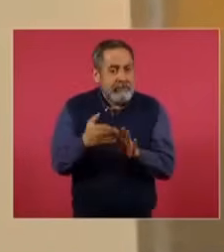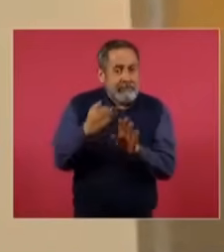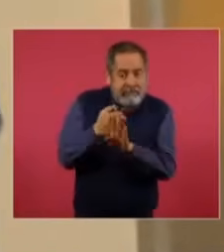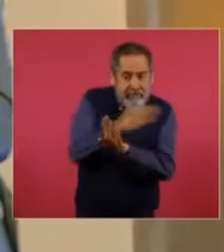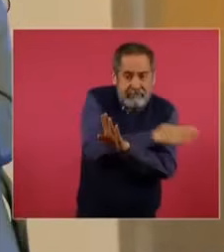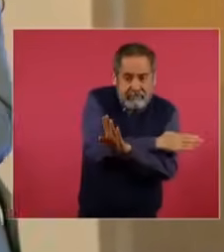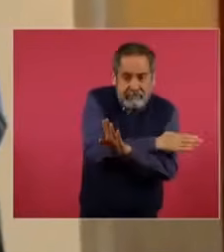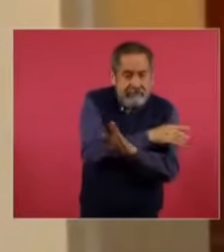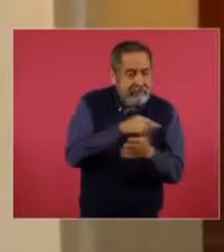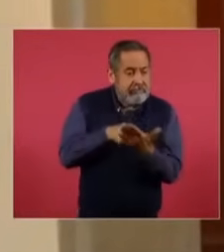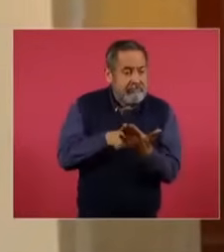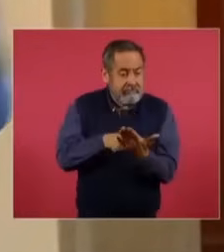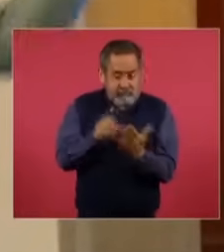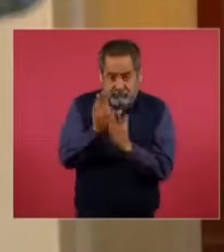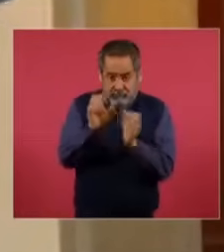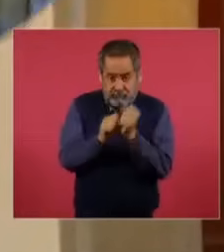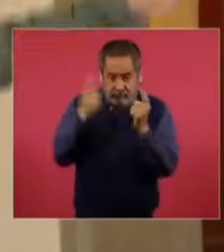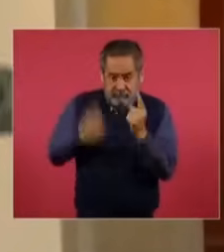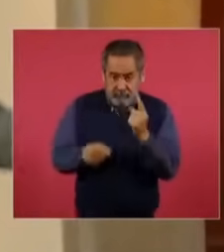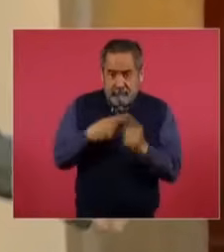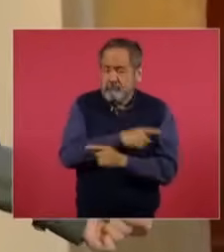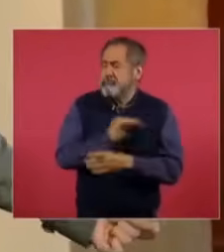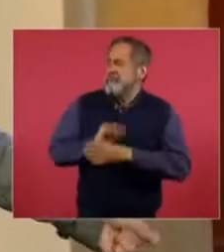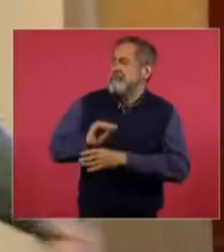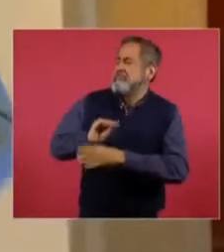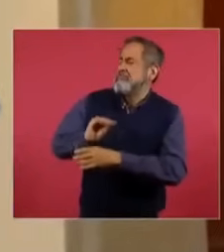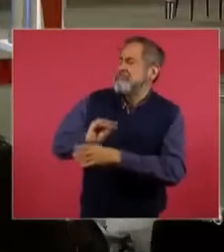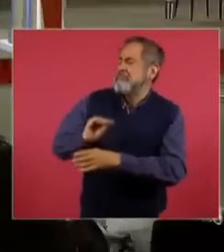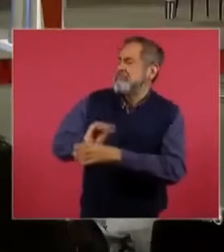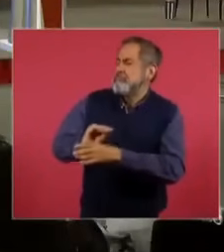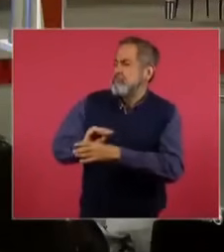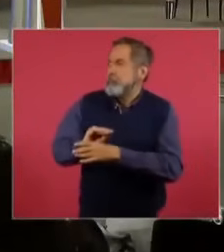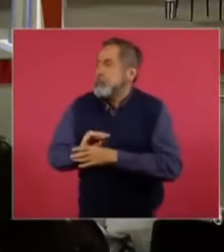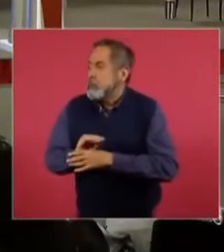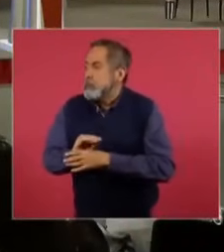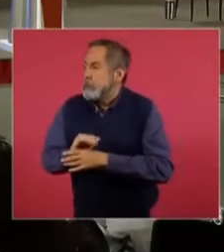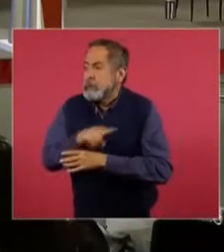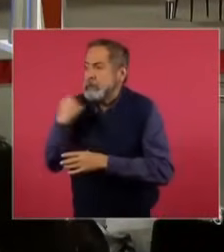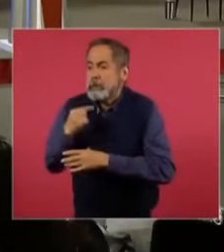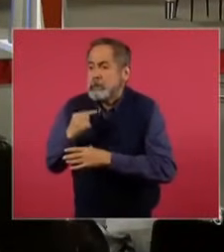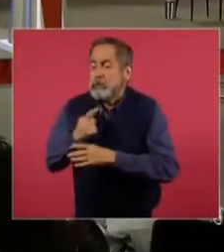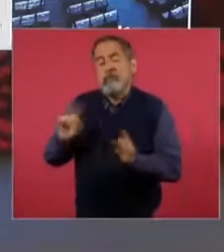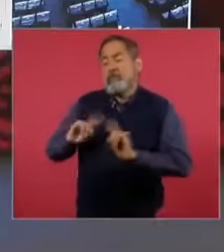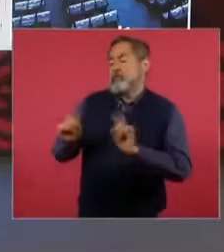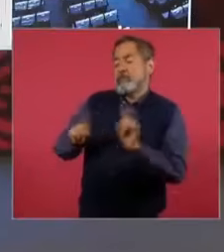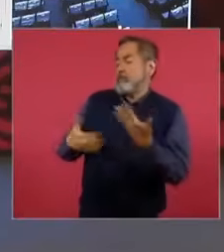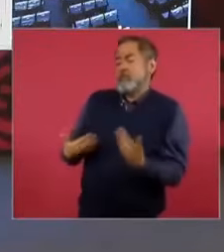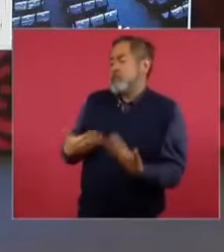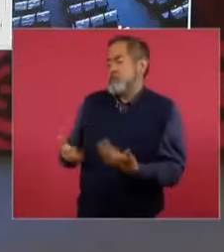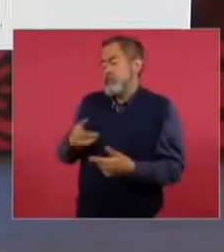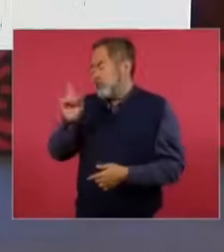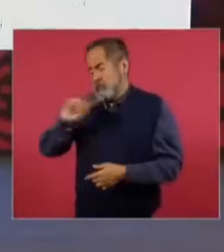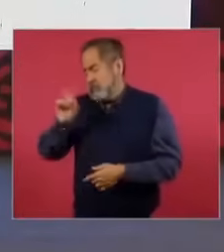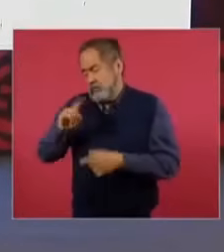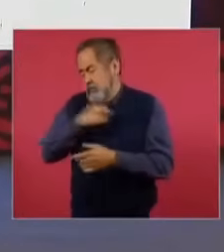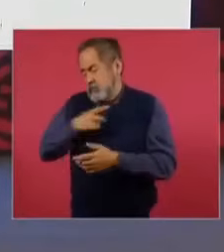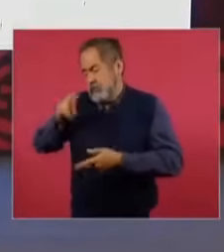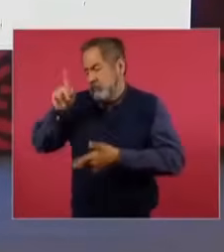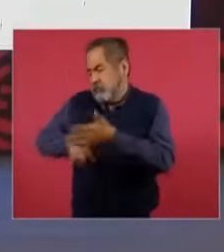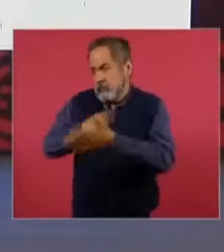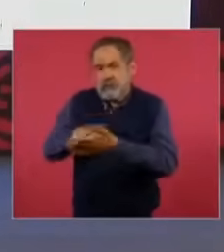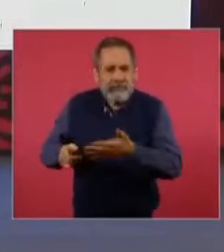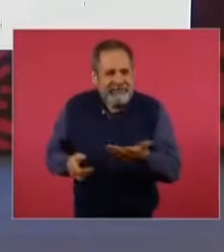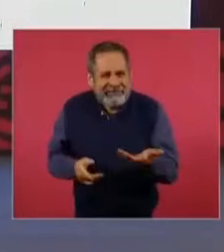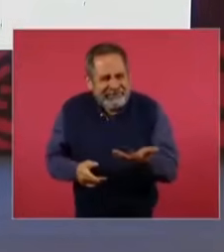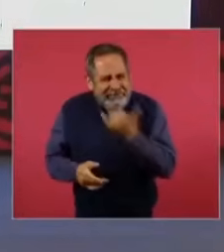cambiar el las reglas del juego es necesario que todos se pongan de acuerdo no puede ser solamente una fuerza por más